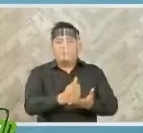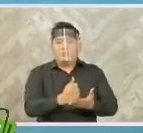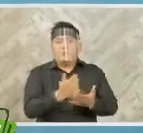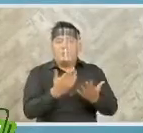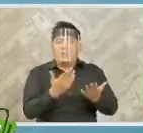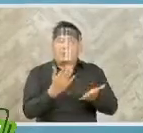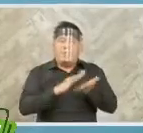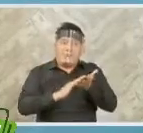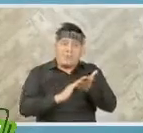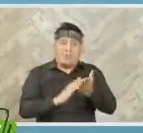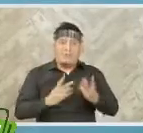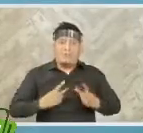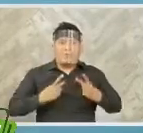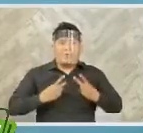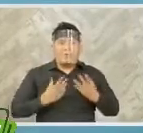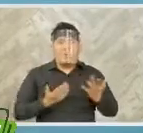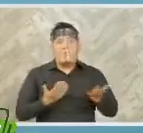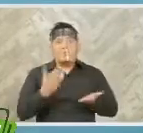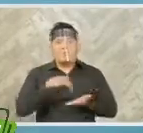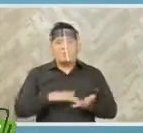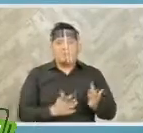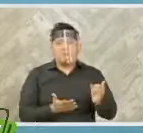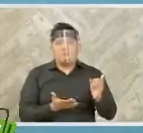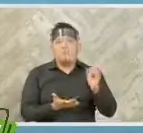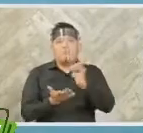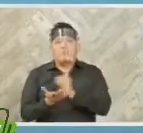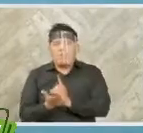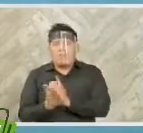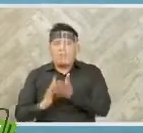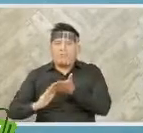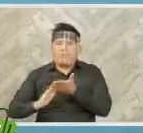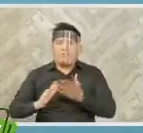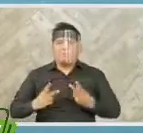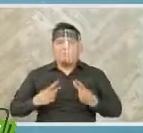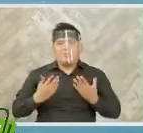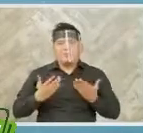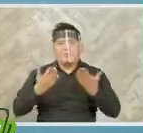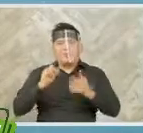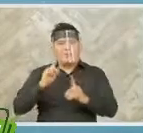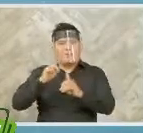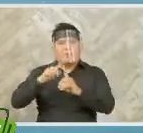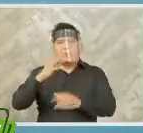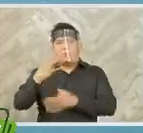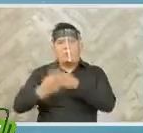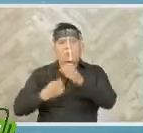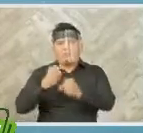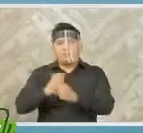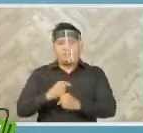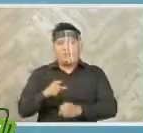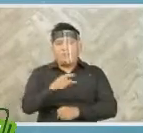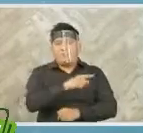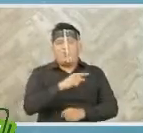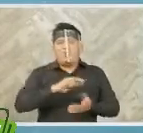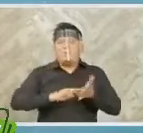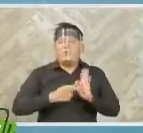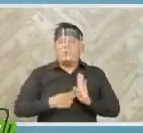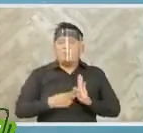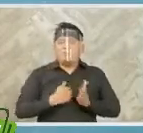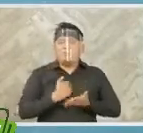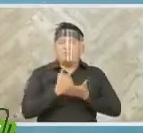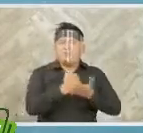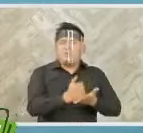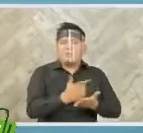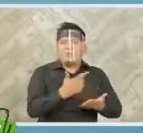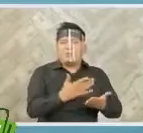reintegración cuando teníamos una meta de 30 para los 4 años. ¿Esto qué significó para ellos? Significó un apoyo en temas de